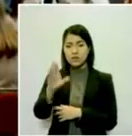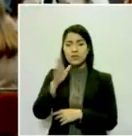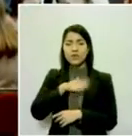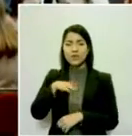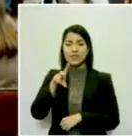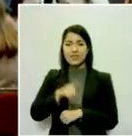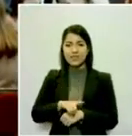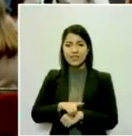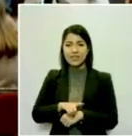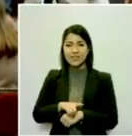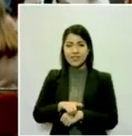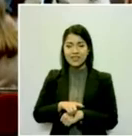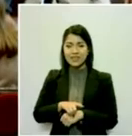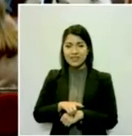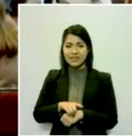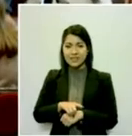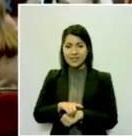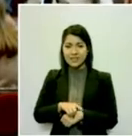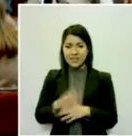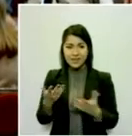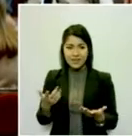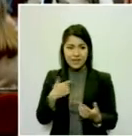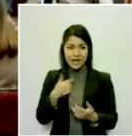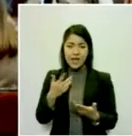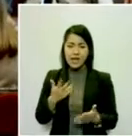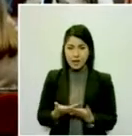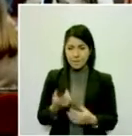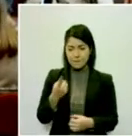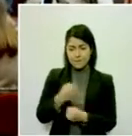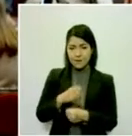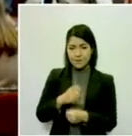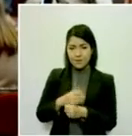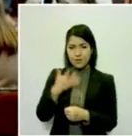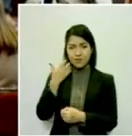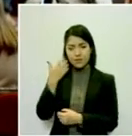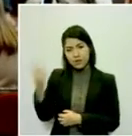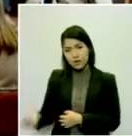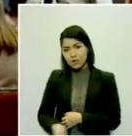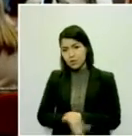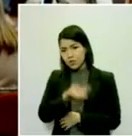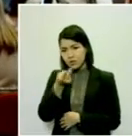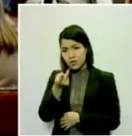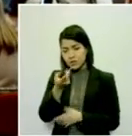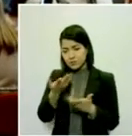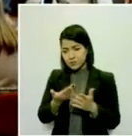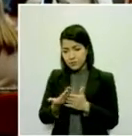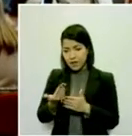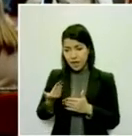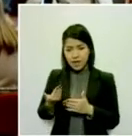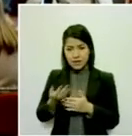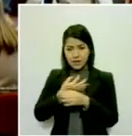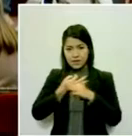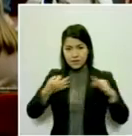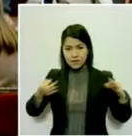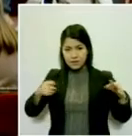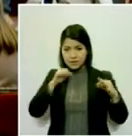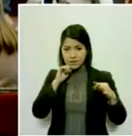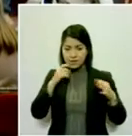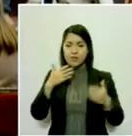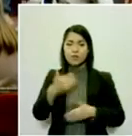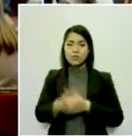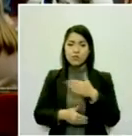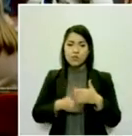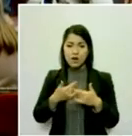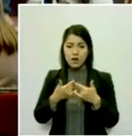aquí gobernador. Primero para preguntarle, pues recientemente se dio a conocer la vinculación a